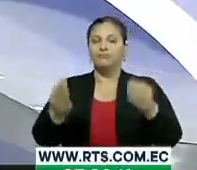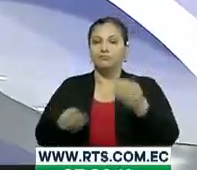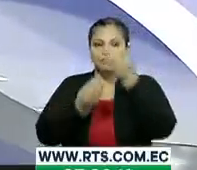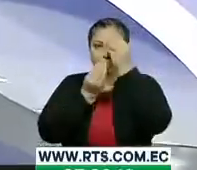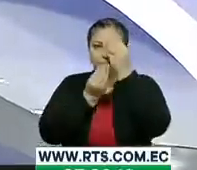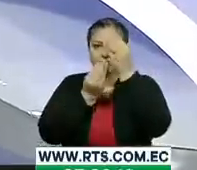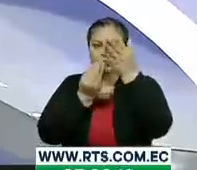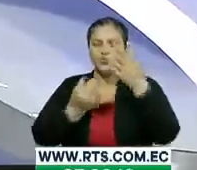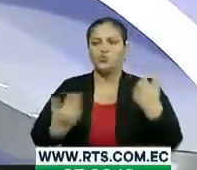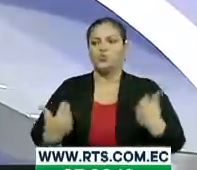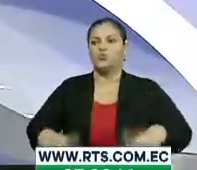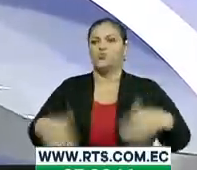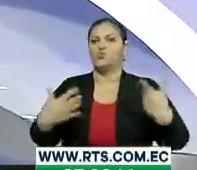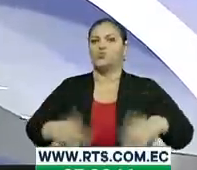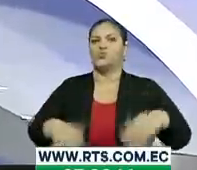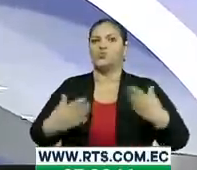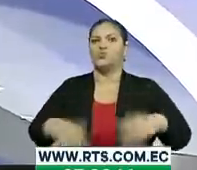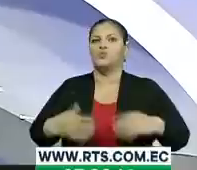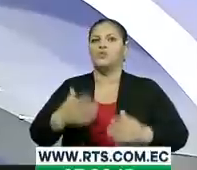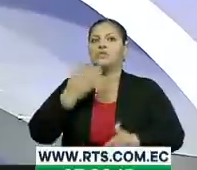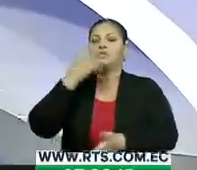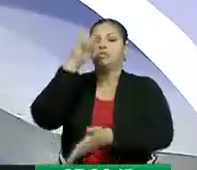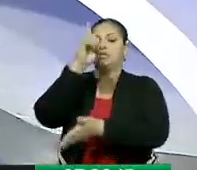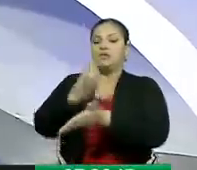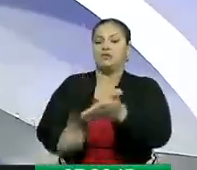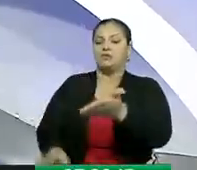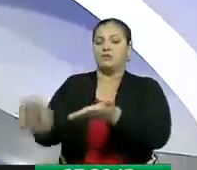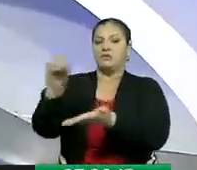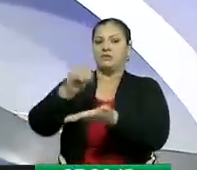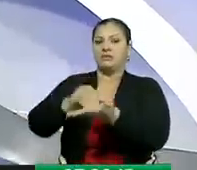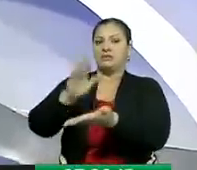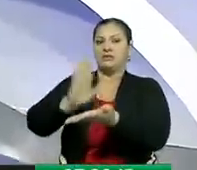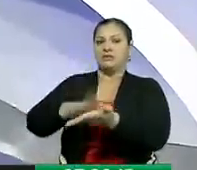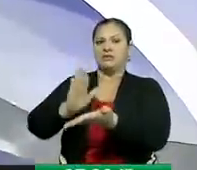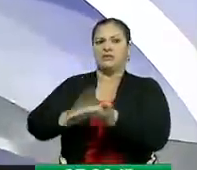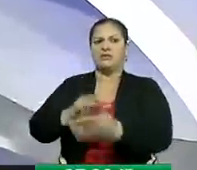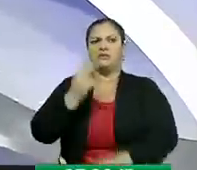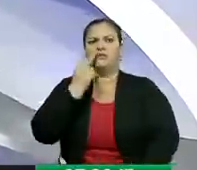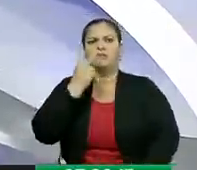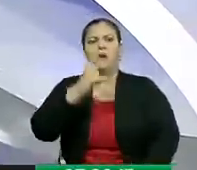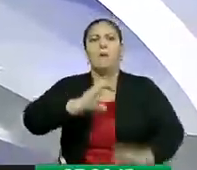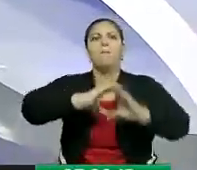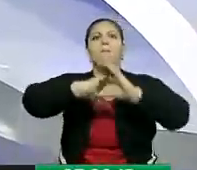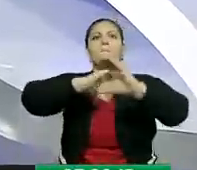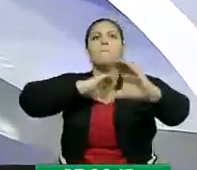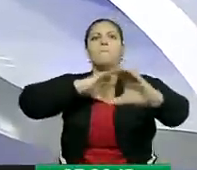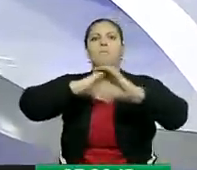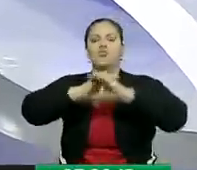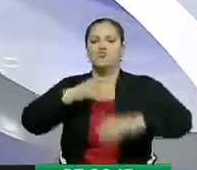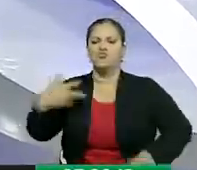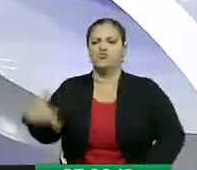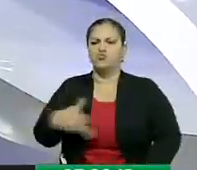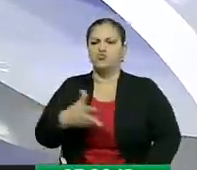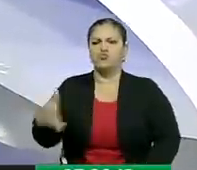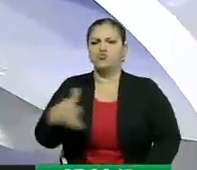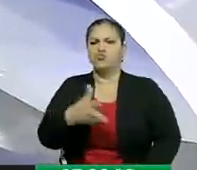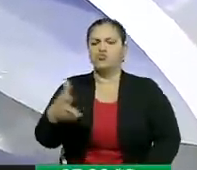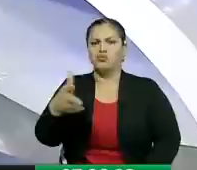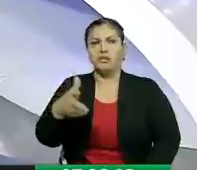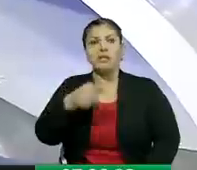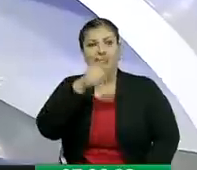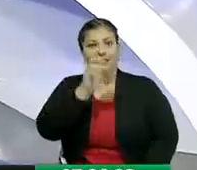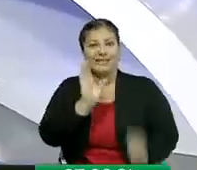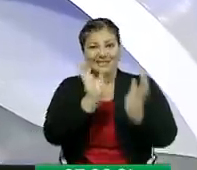denuncia muy grave y muy seria. Bus circuló casi 280 kilómetros sin permiso. Me refiero al bus